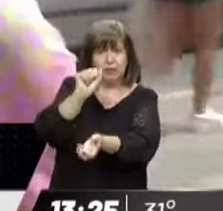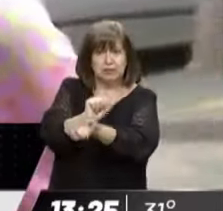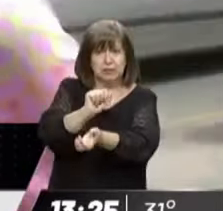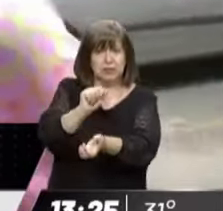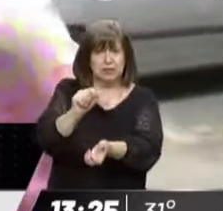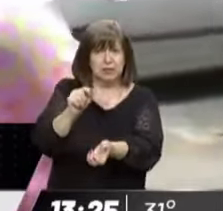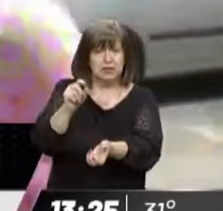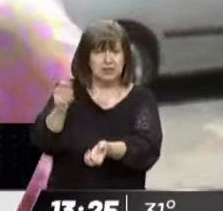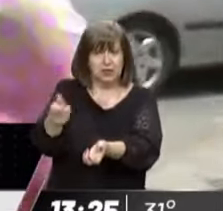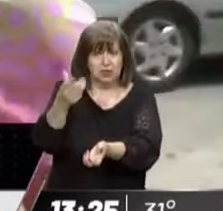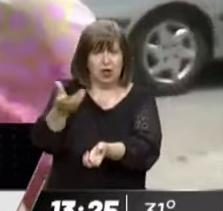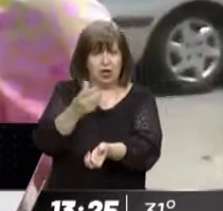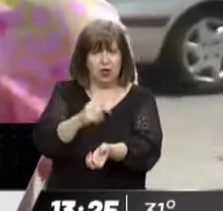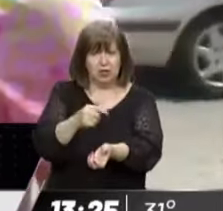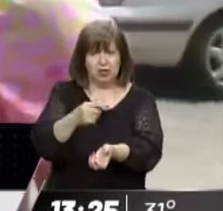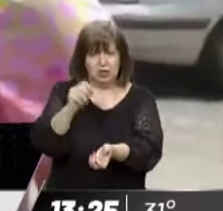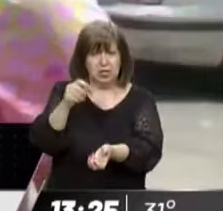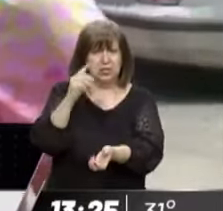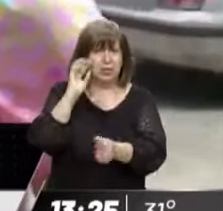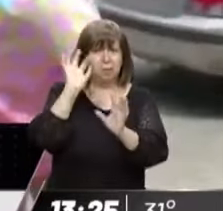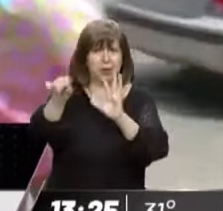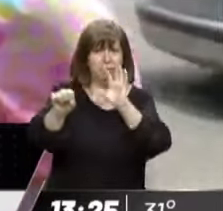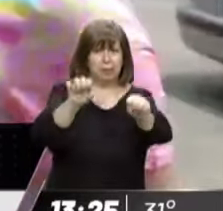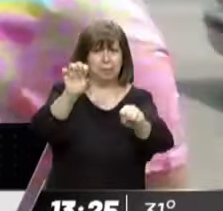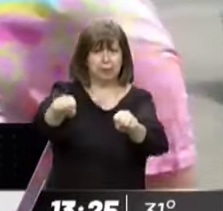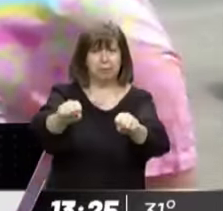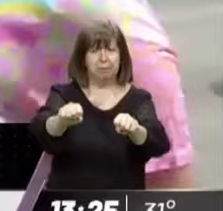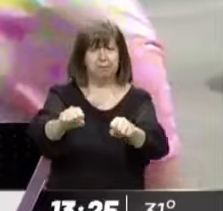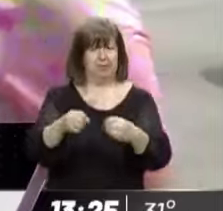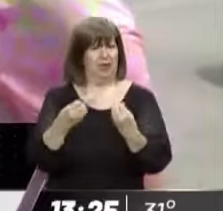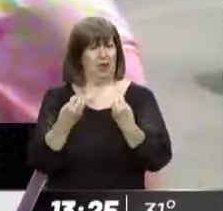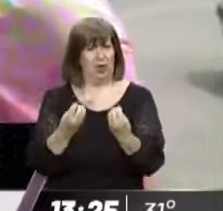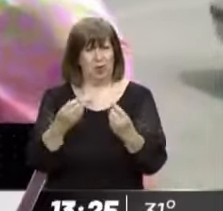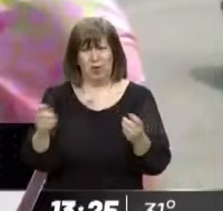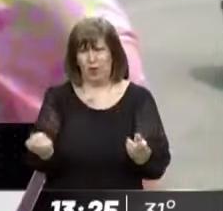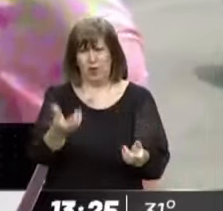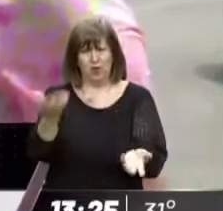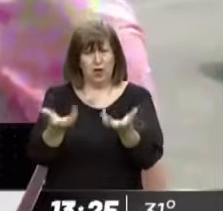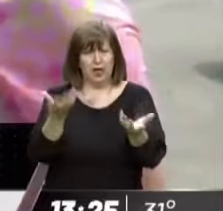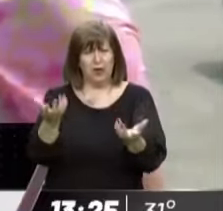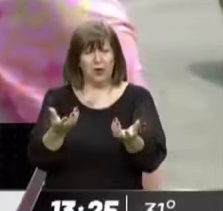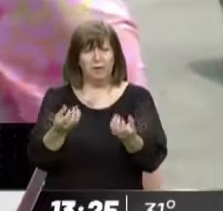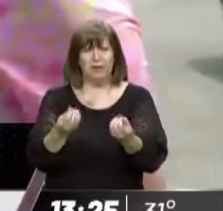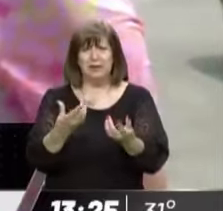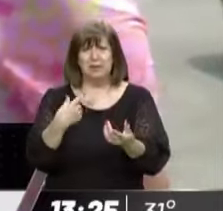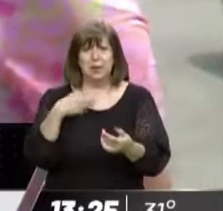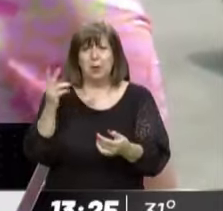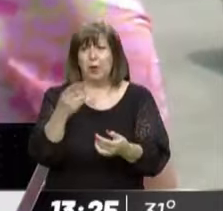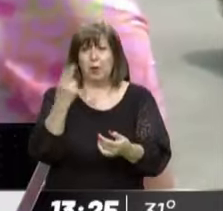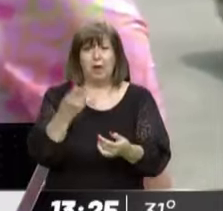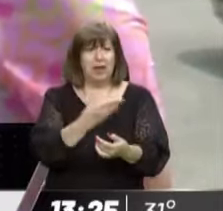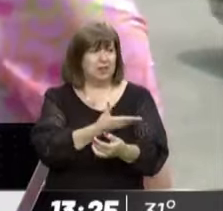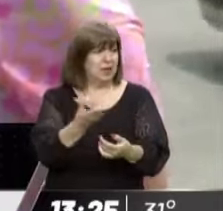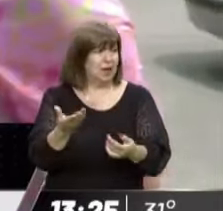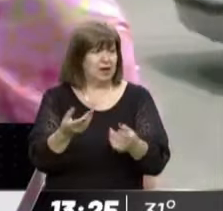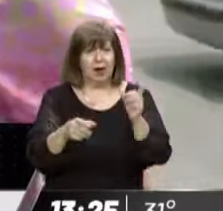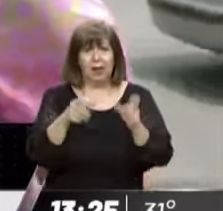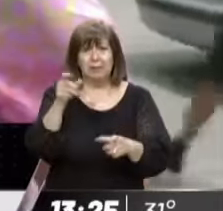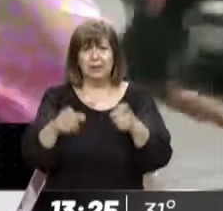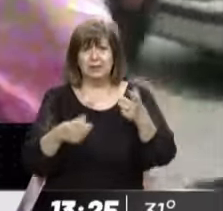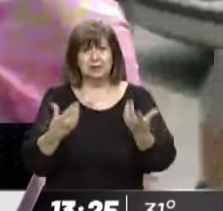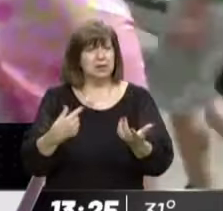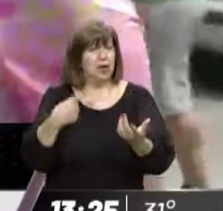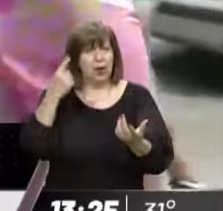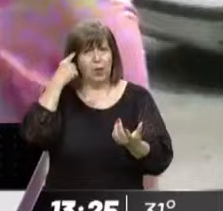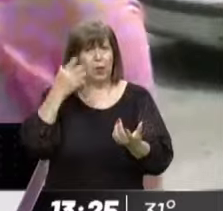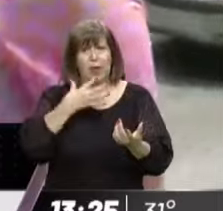pregunto y la verdad que nadie me sabe responder, ¿cuál es el sentido? ¿Para qué prender fuego cuando decís, puedo matar a mis hermanos y hacerlo igual? Yo